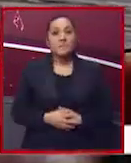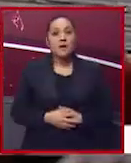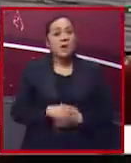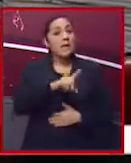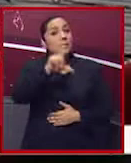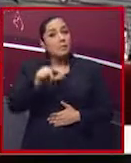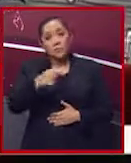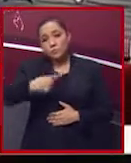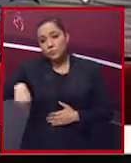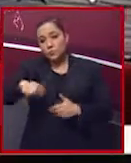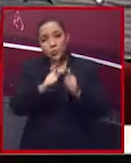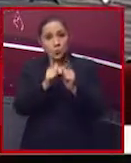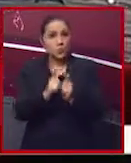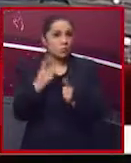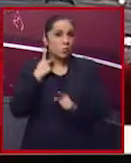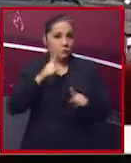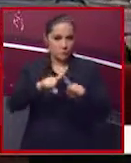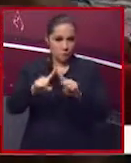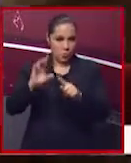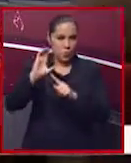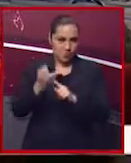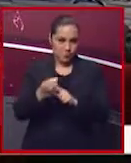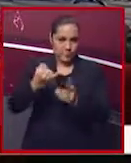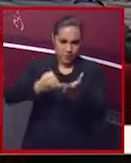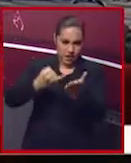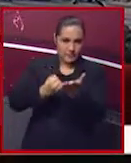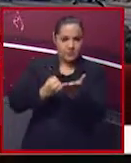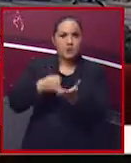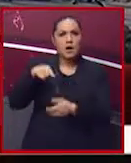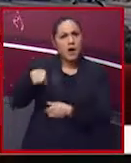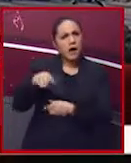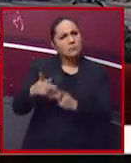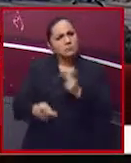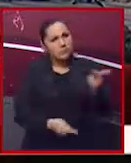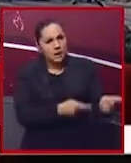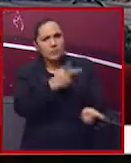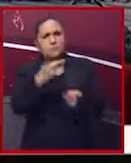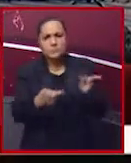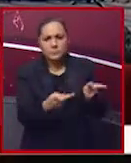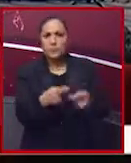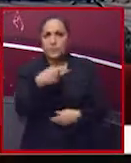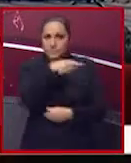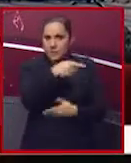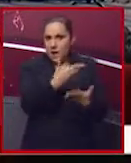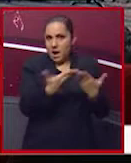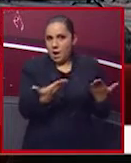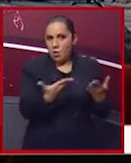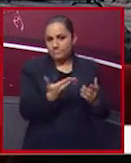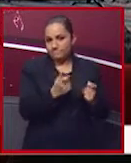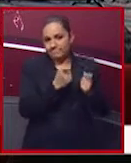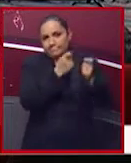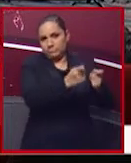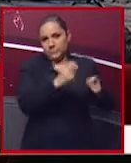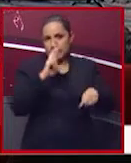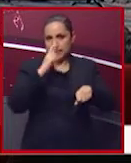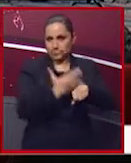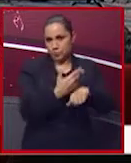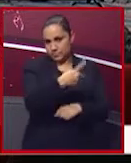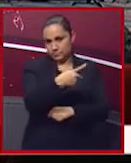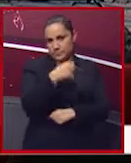Parlamentarios representados en la Comisión de Hacienda realizaron cuestionamientos concretos a quién ha sido designado como alto funcionario de Hacienda.